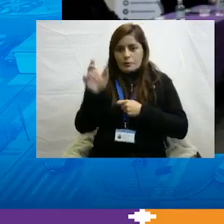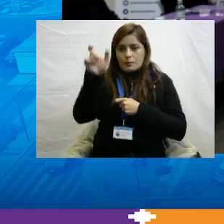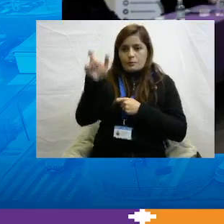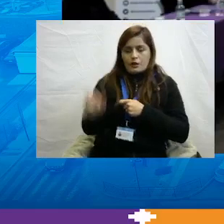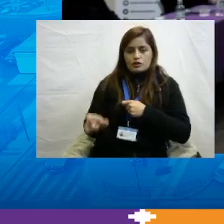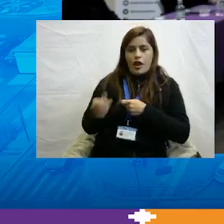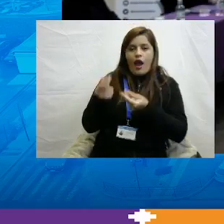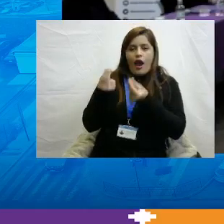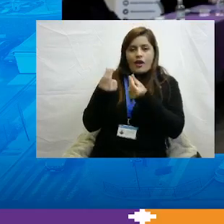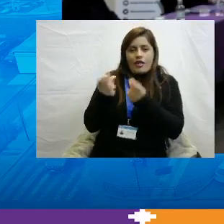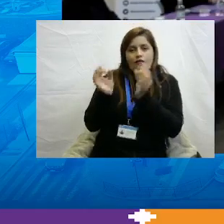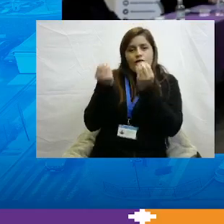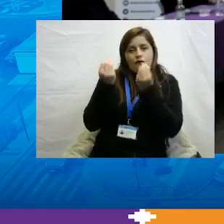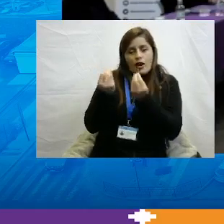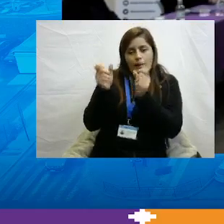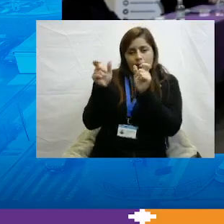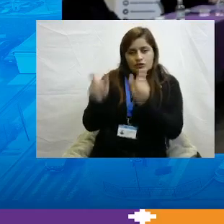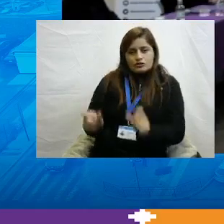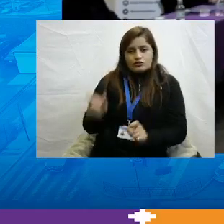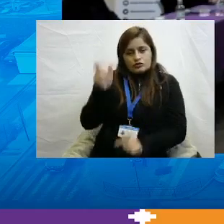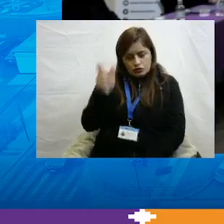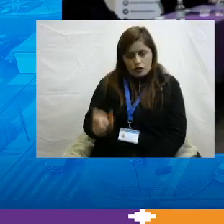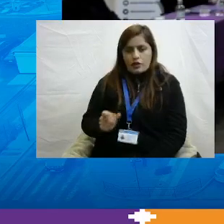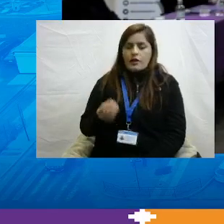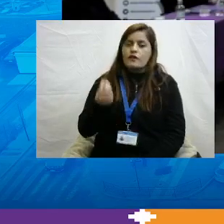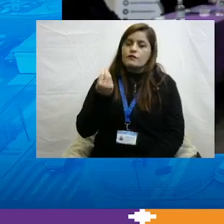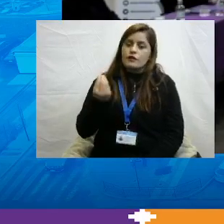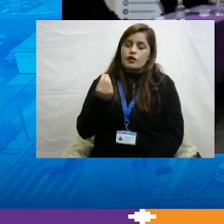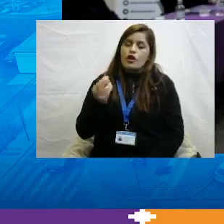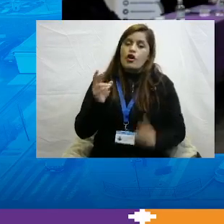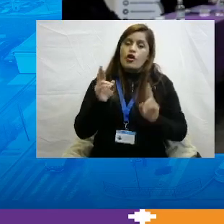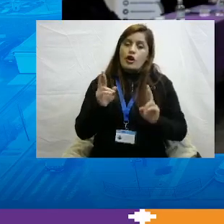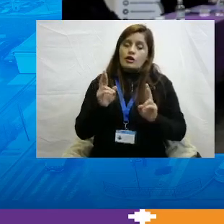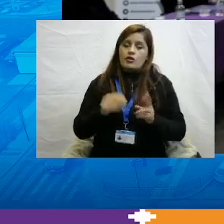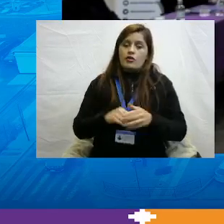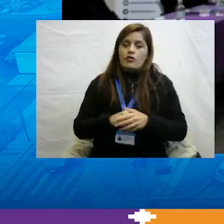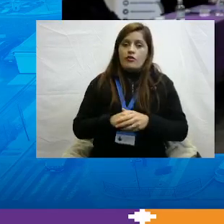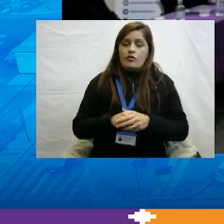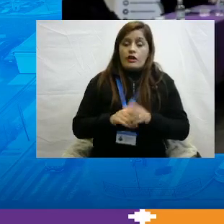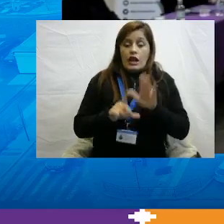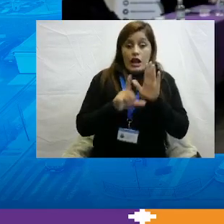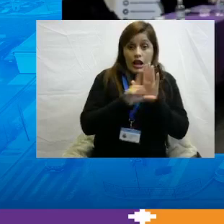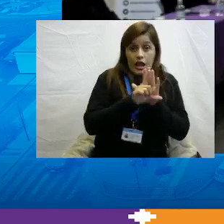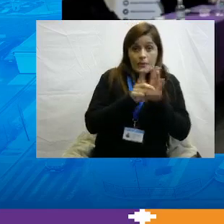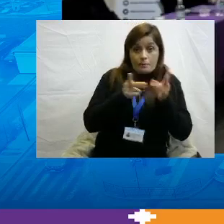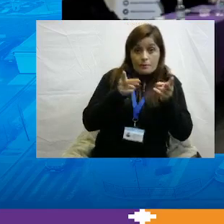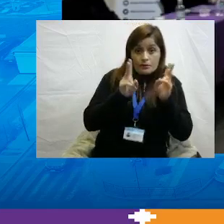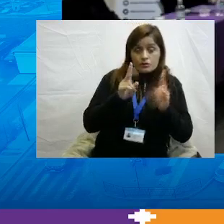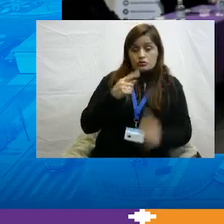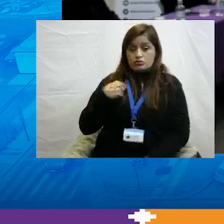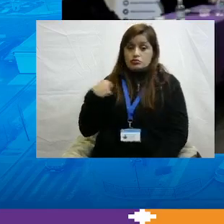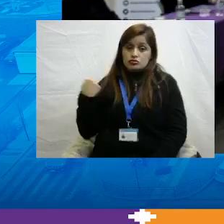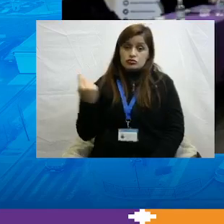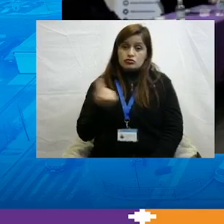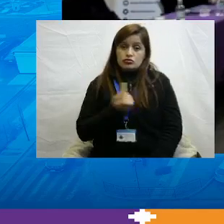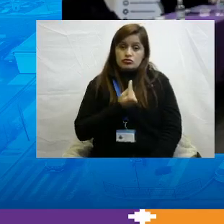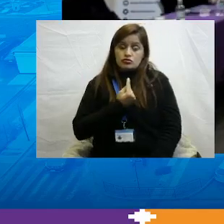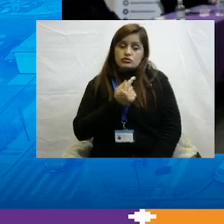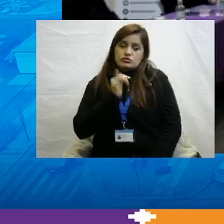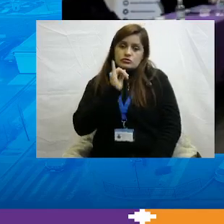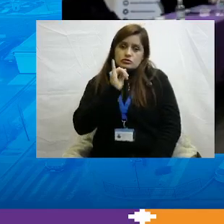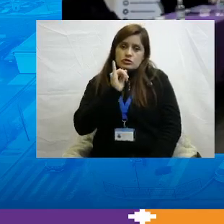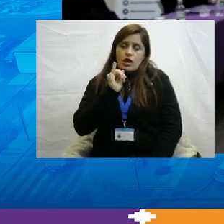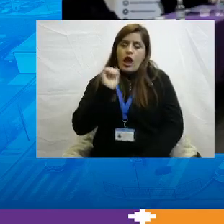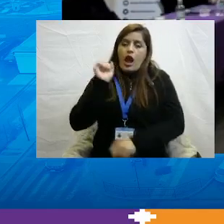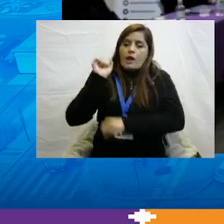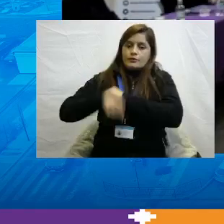humano, ¿eh? Buena persona. Yo creo que hay que dar el paso, como le digo, alcaldesa, si la ley lo, y nosotros claramente en lo particular, que cuente